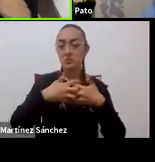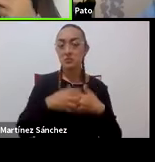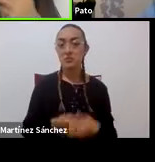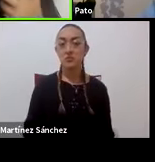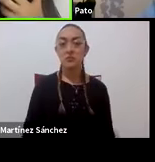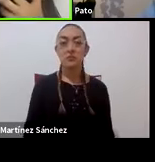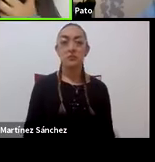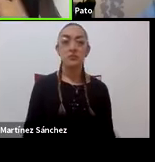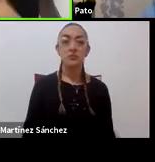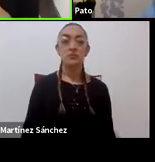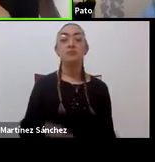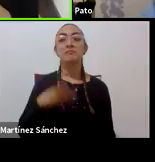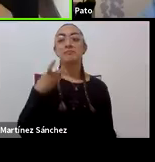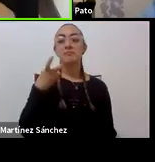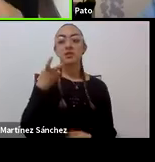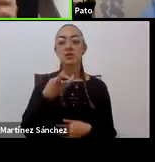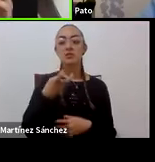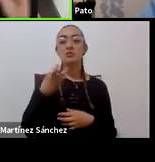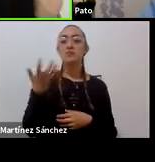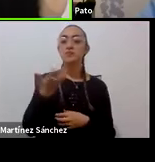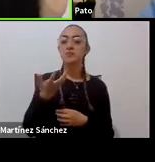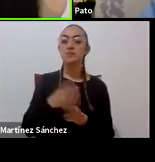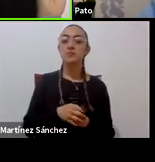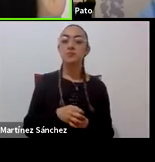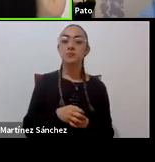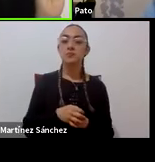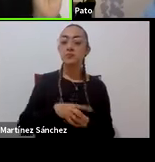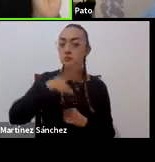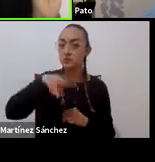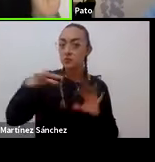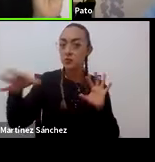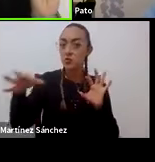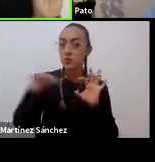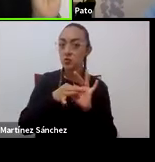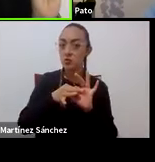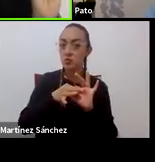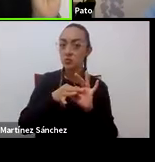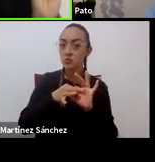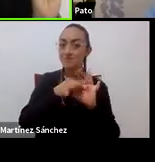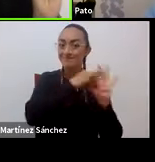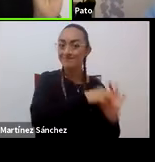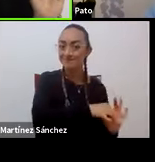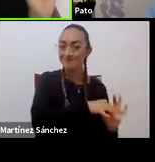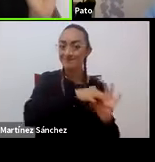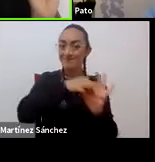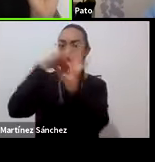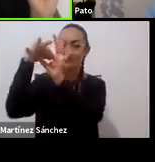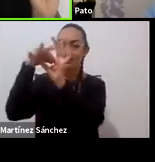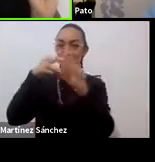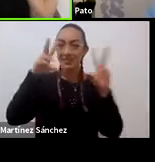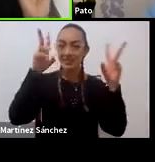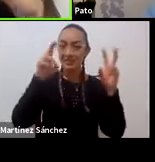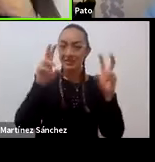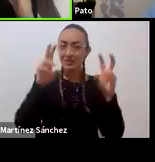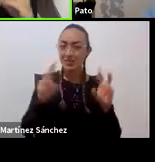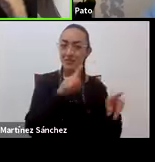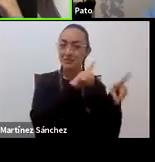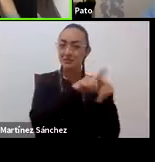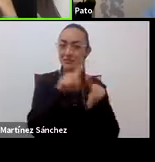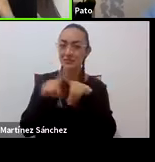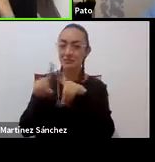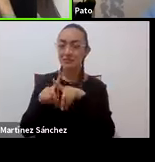Entonces, eso en sí creo que une y transversaliza todo lo que hemos venido platicando, porque en estos diagnósticos tenemos que